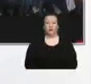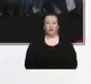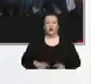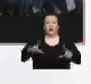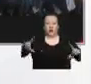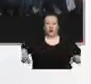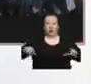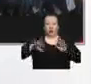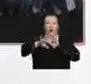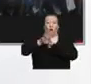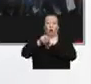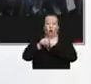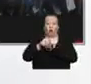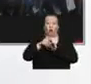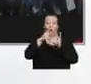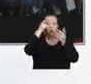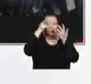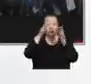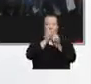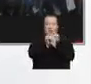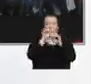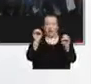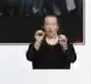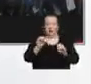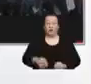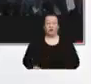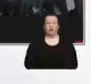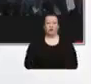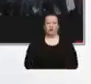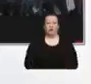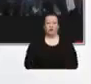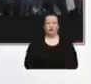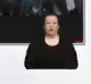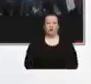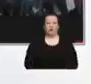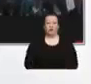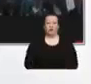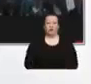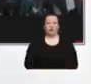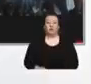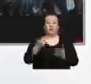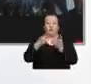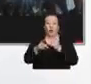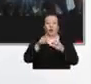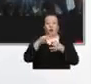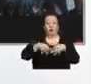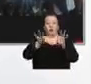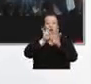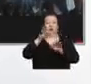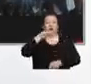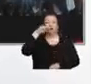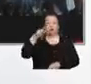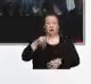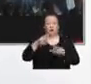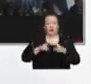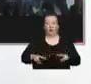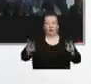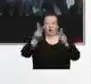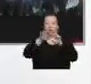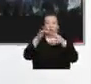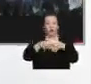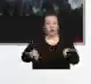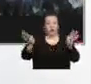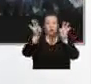corrupto y neto que están investigando absolutamente nada pero la verdad prevalecerá como siempre decimos